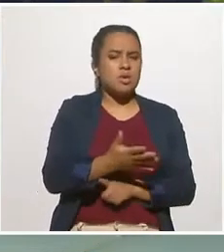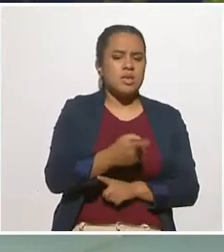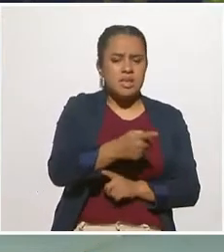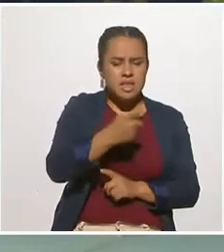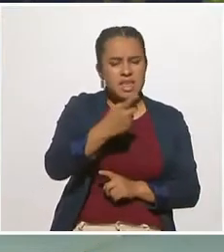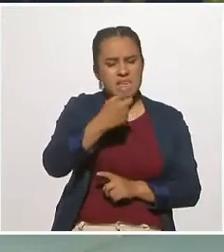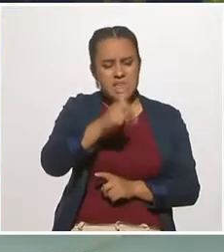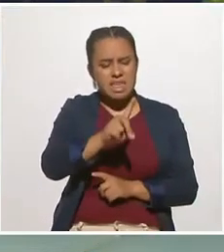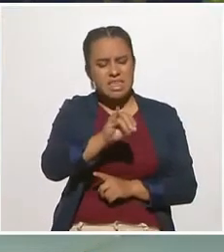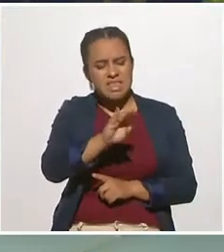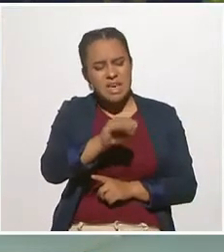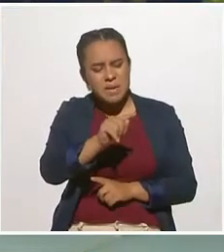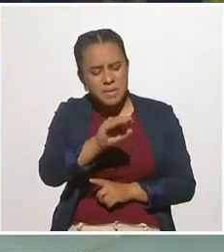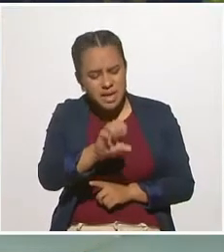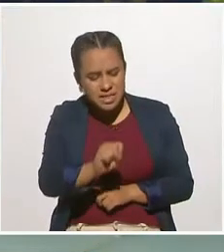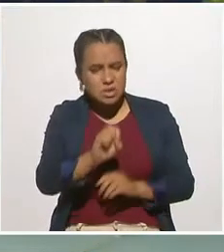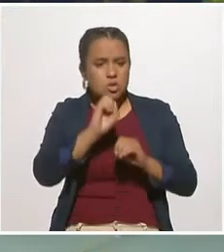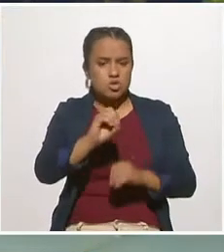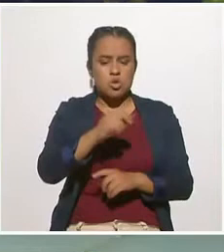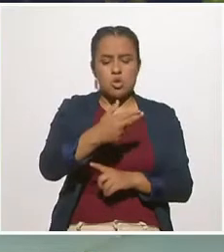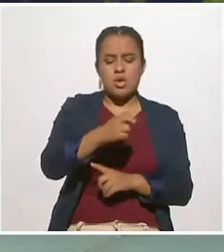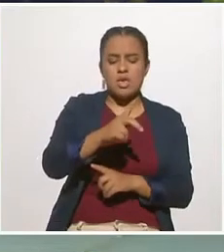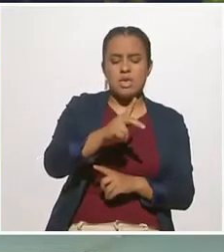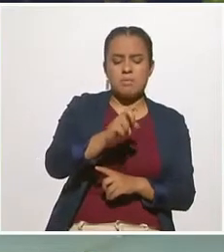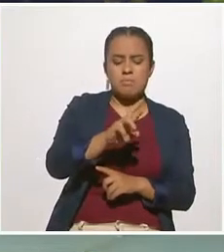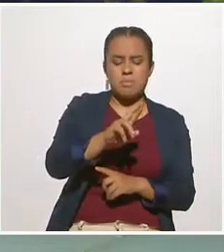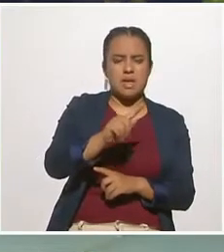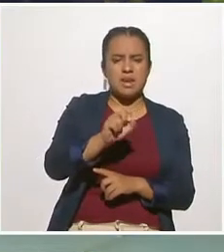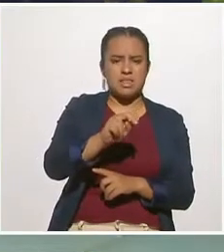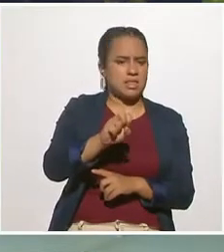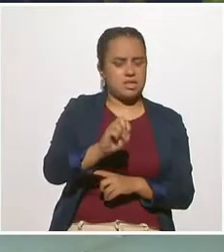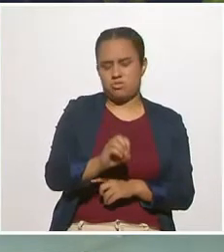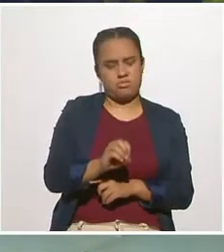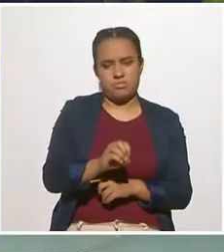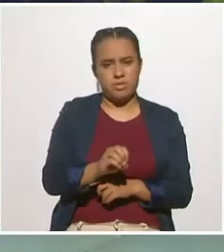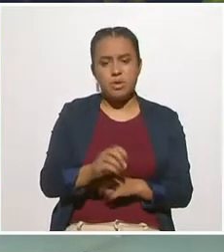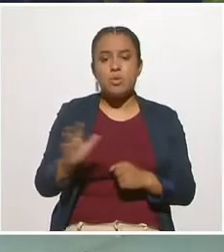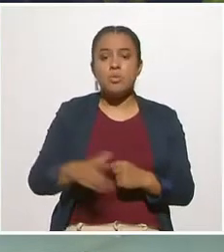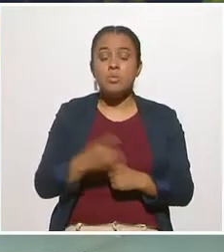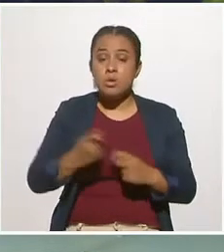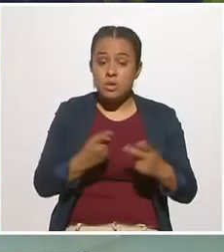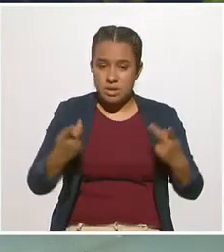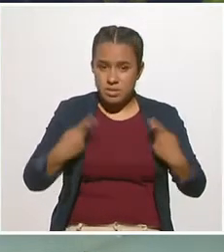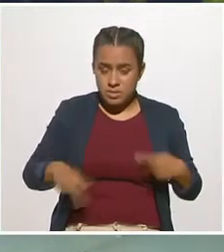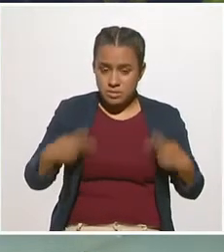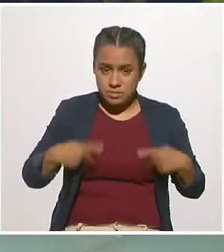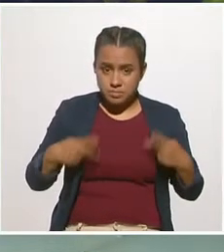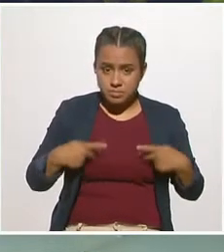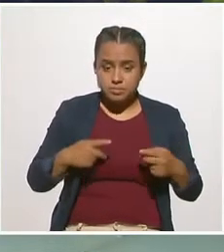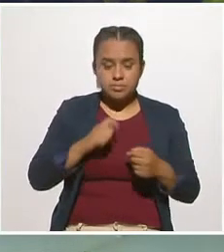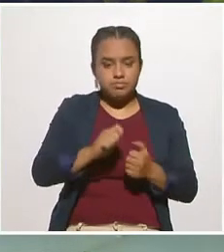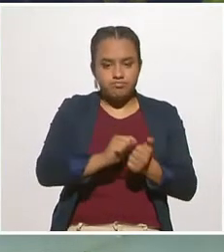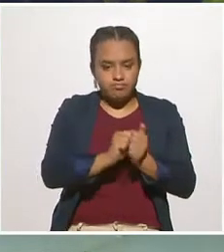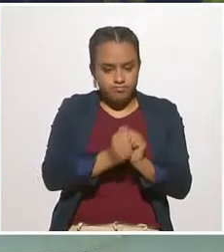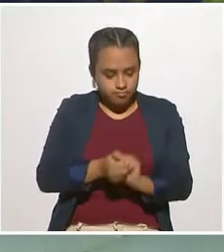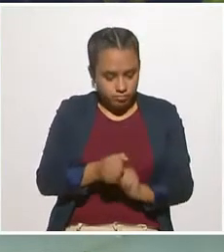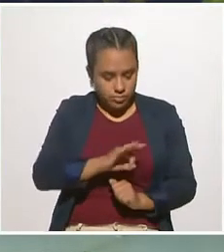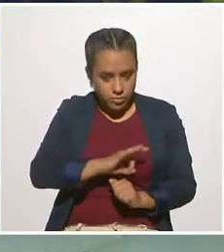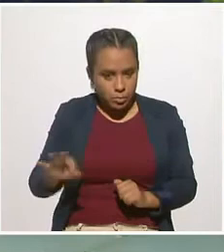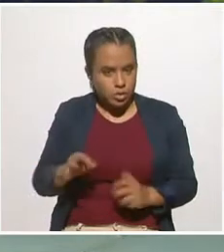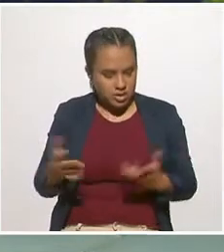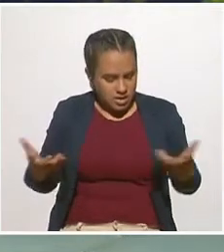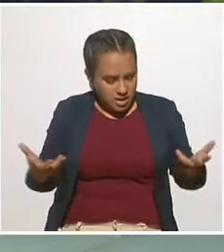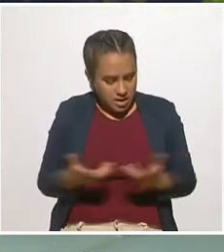hipertensos, porque de esta misma forma las personas como que empezamos a actuar diferente al vernos